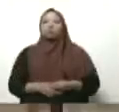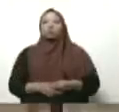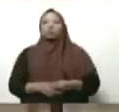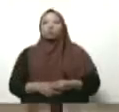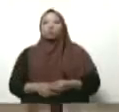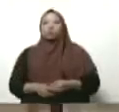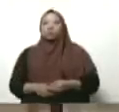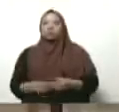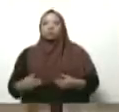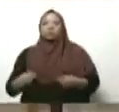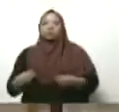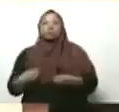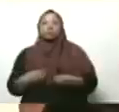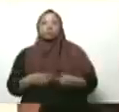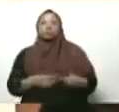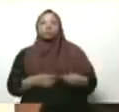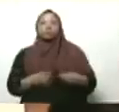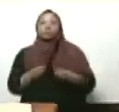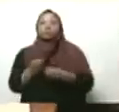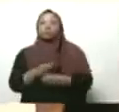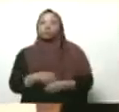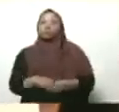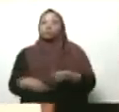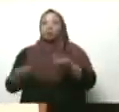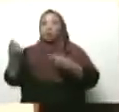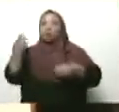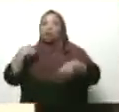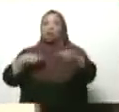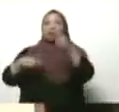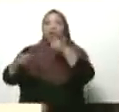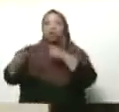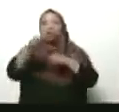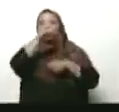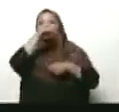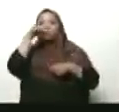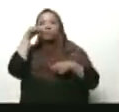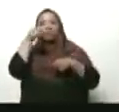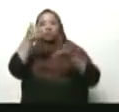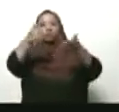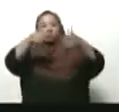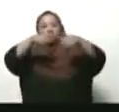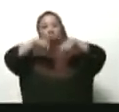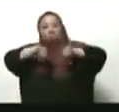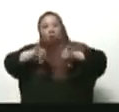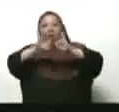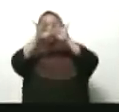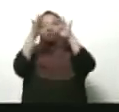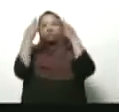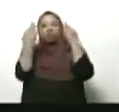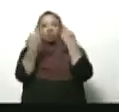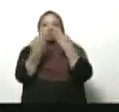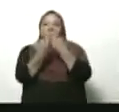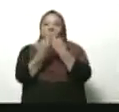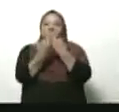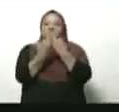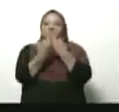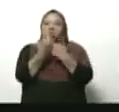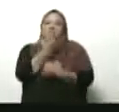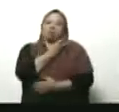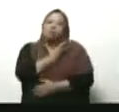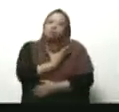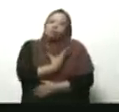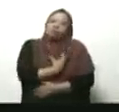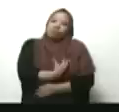el lema central la droga destruye tu familia vea cómo se siente allí prácticamente